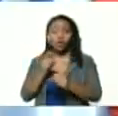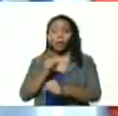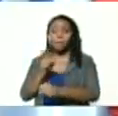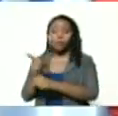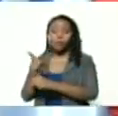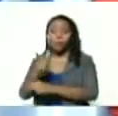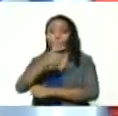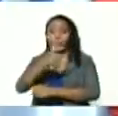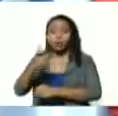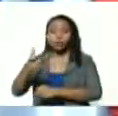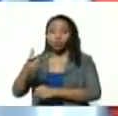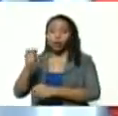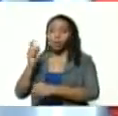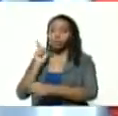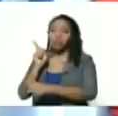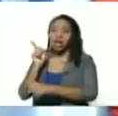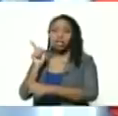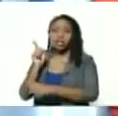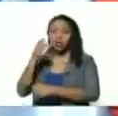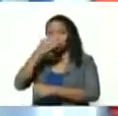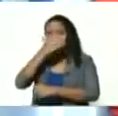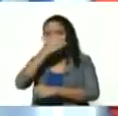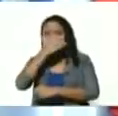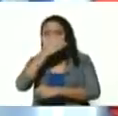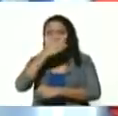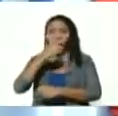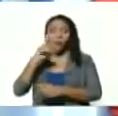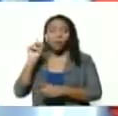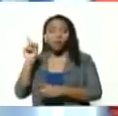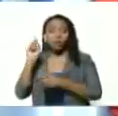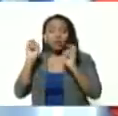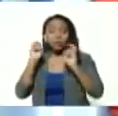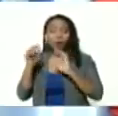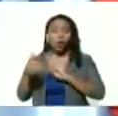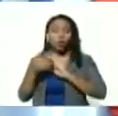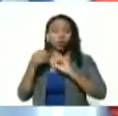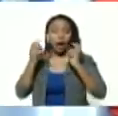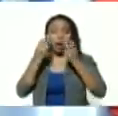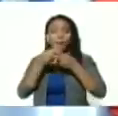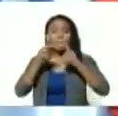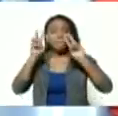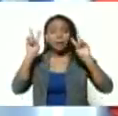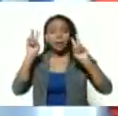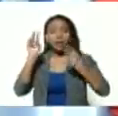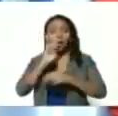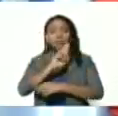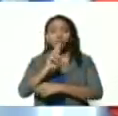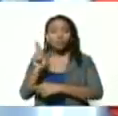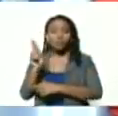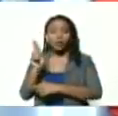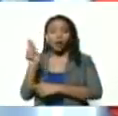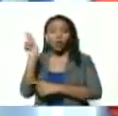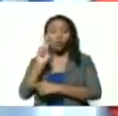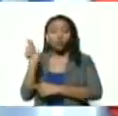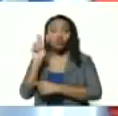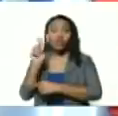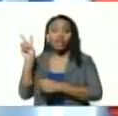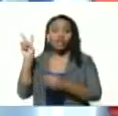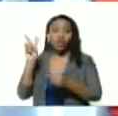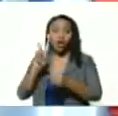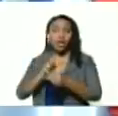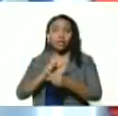por terrorismo, por acciones en contra de la paz de la República, que utilizan la